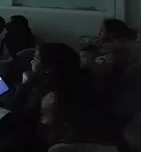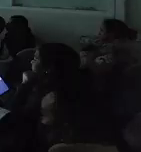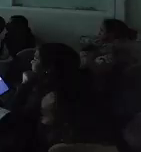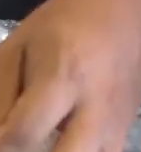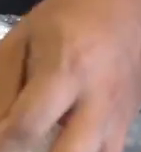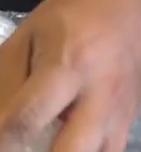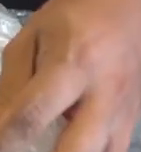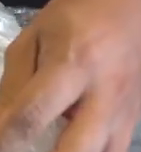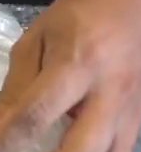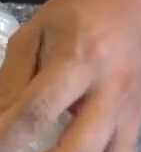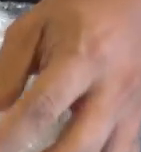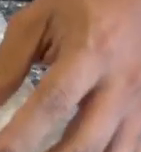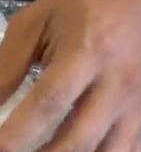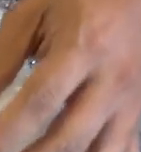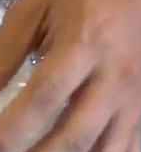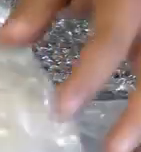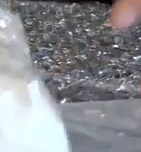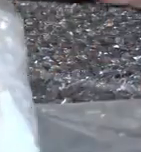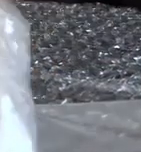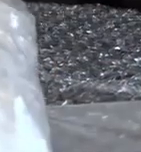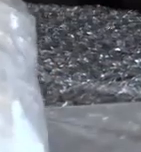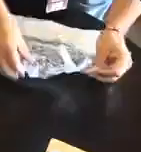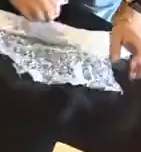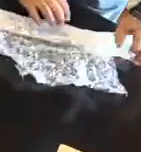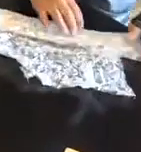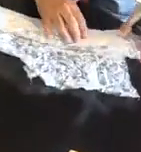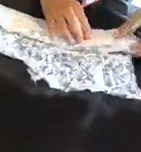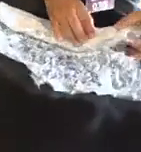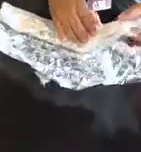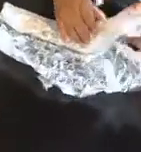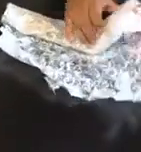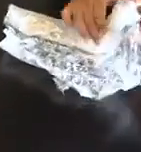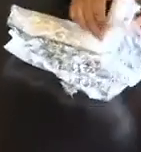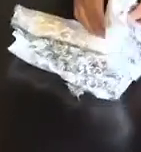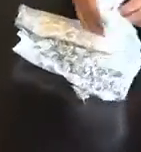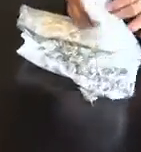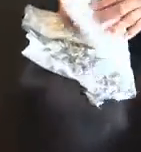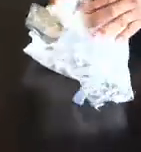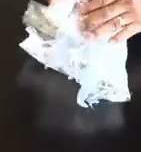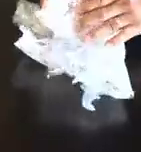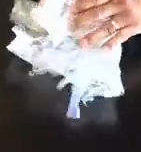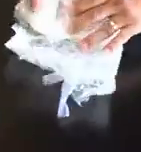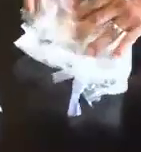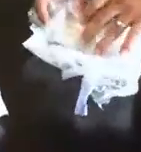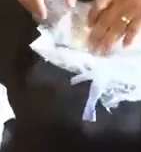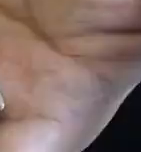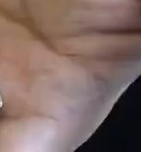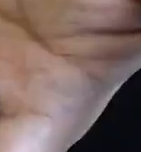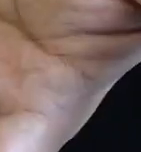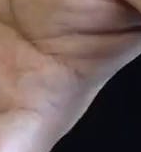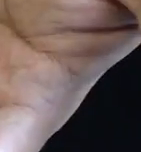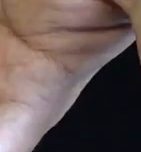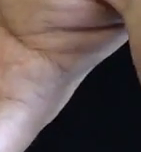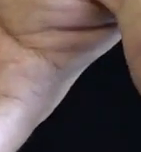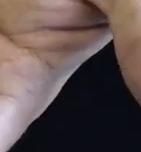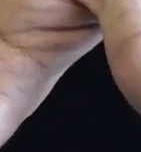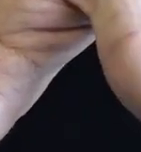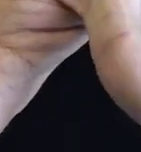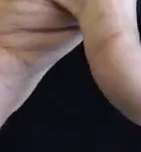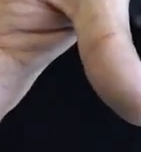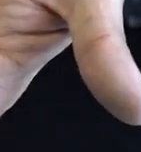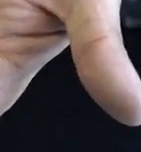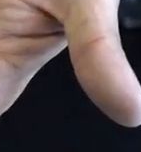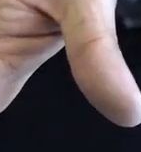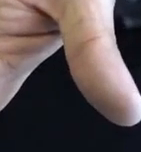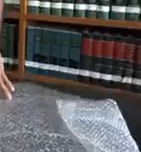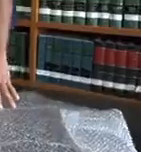protección del patrimonio. A través del Instituto Nacional de Antropología e Historia, se refuerza la campaña de registro del patrimonio cultural en